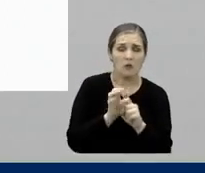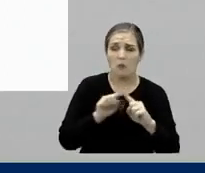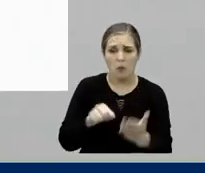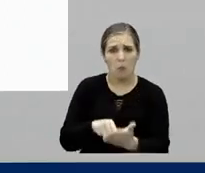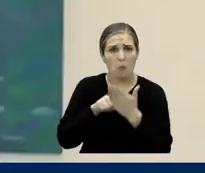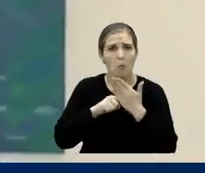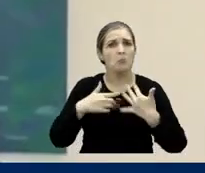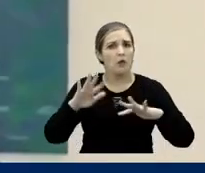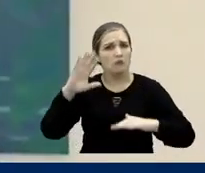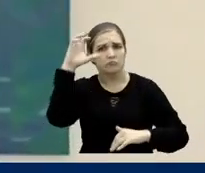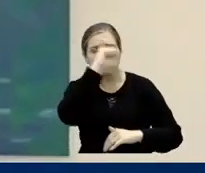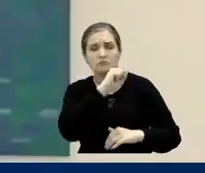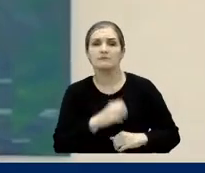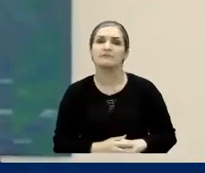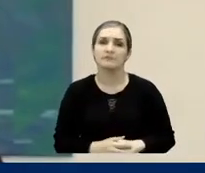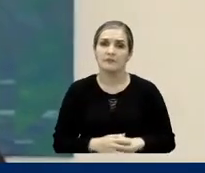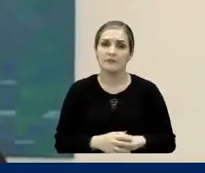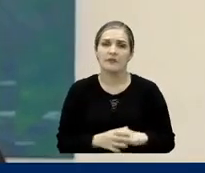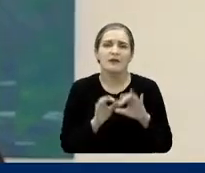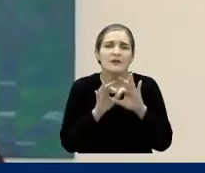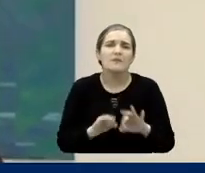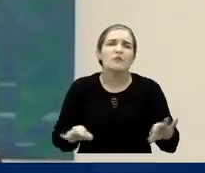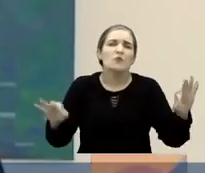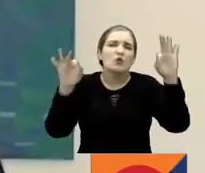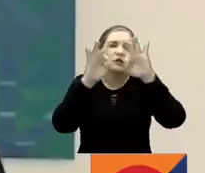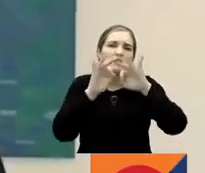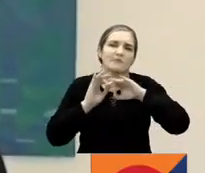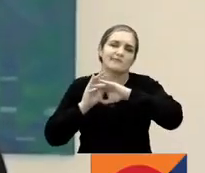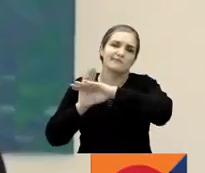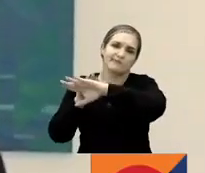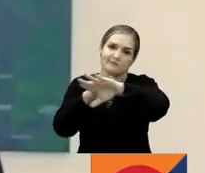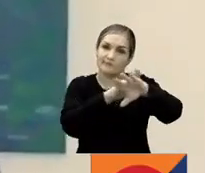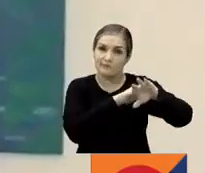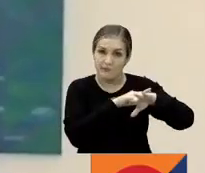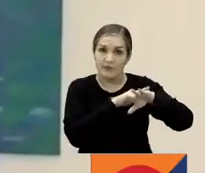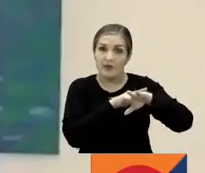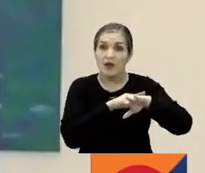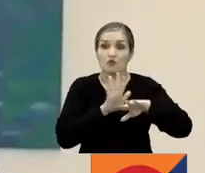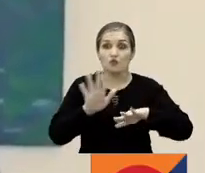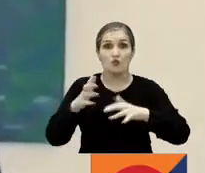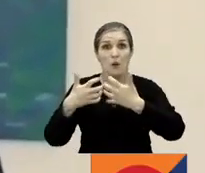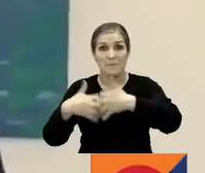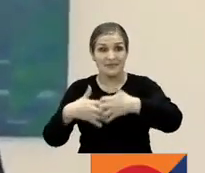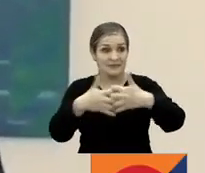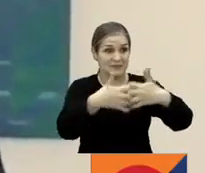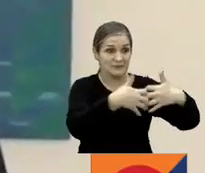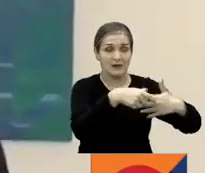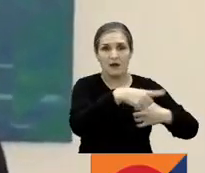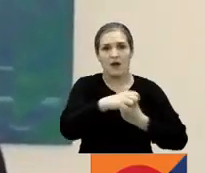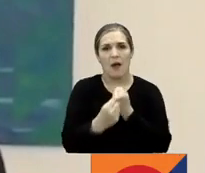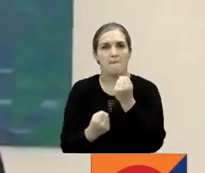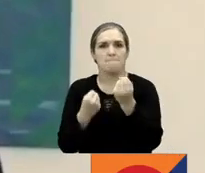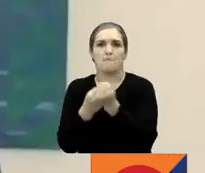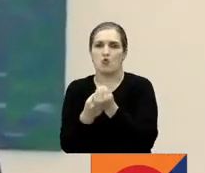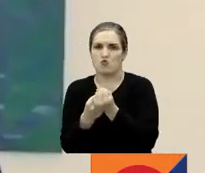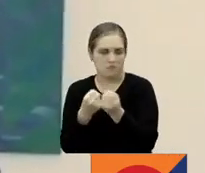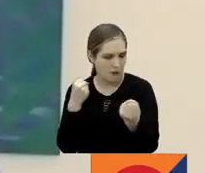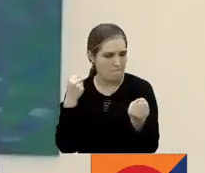Confecámaras. Por eso es tan importante que un sector empresarial que además genera empleo se vea rodeado de las garantías para